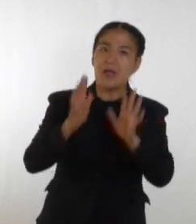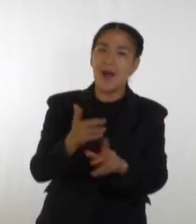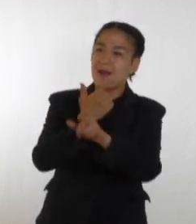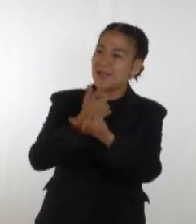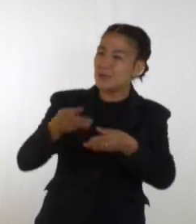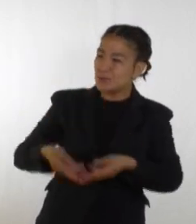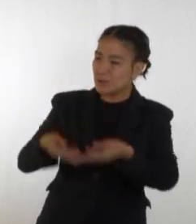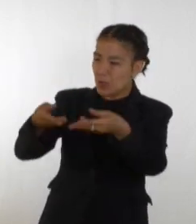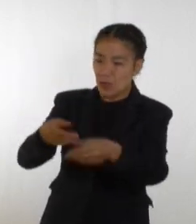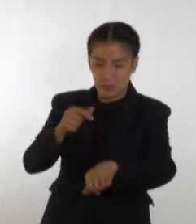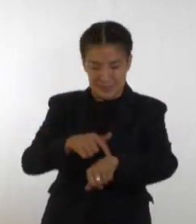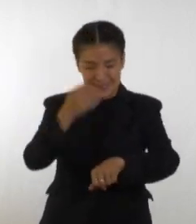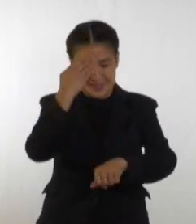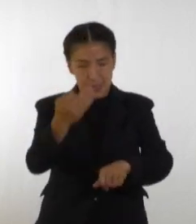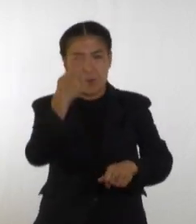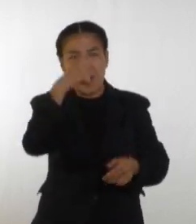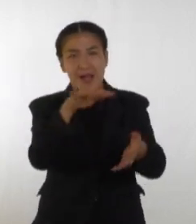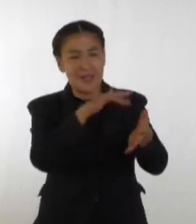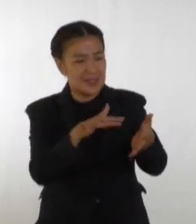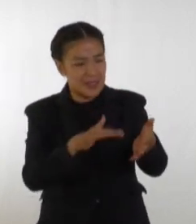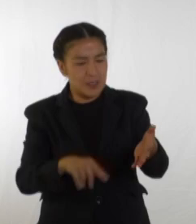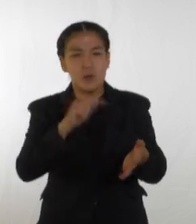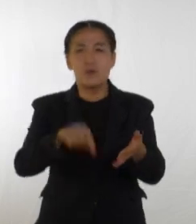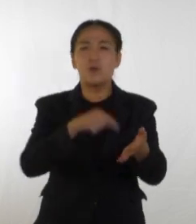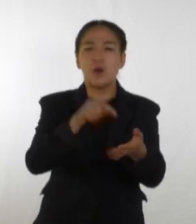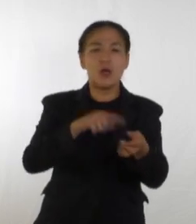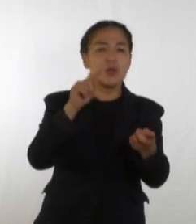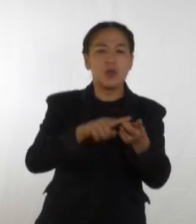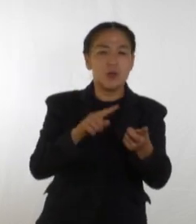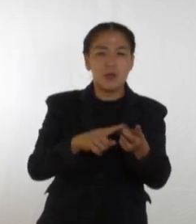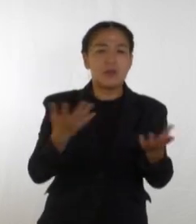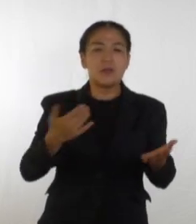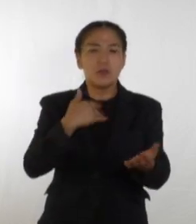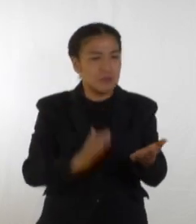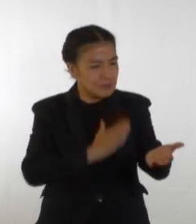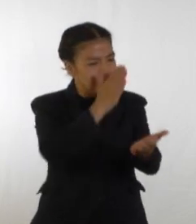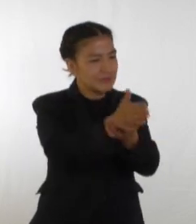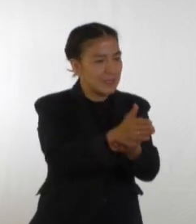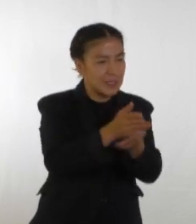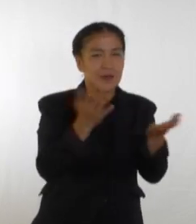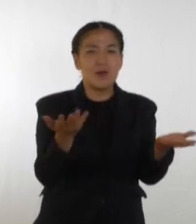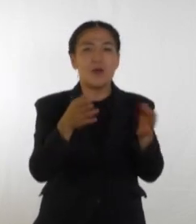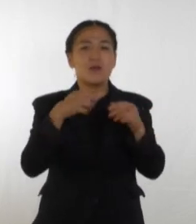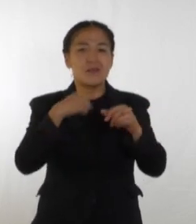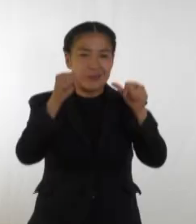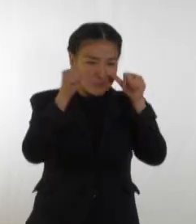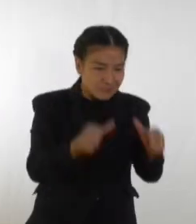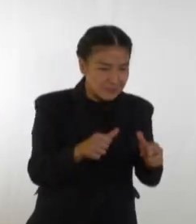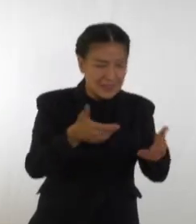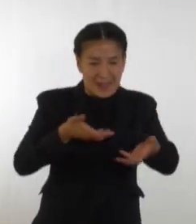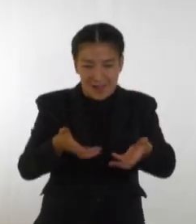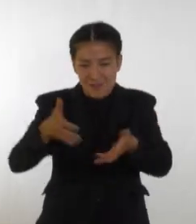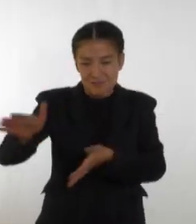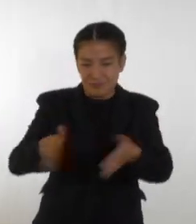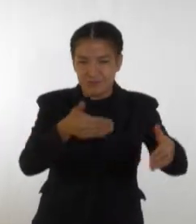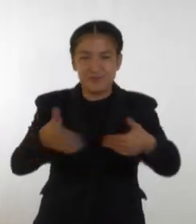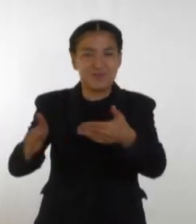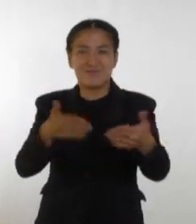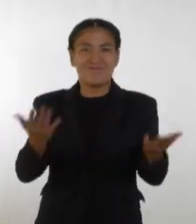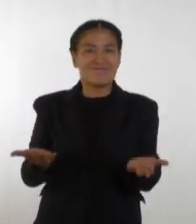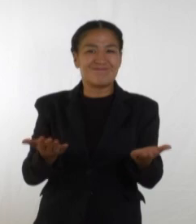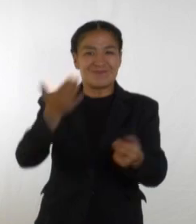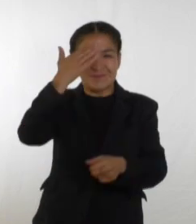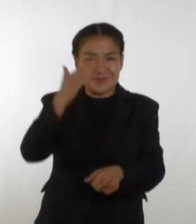liberados, tiempo que se ocupa en leerlos, lugares donde se liberan. Lugares a los que voy o la atención que pongo cuando voy en la